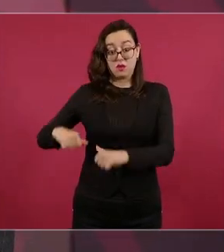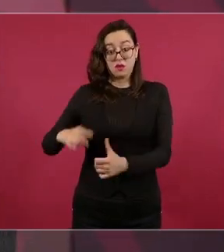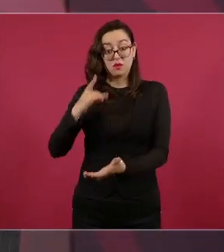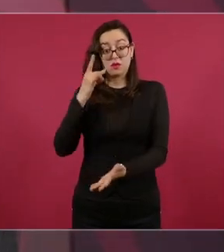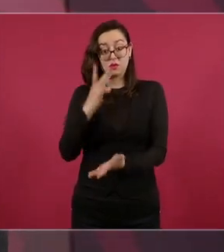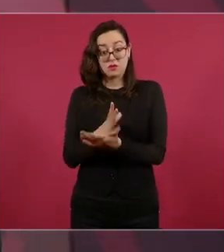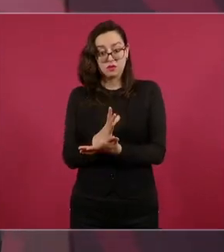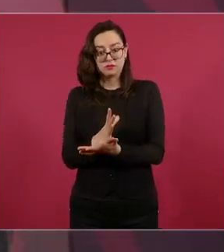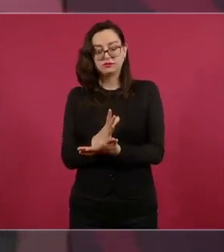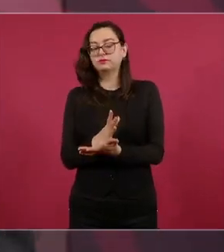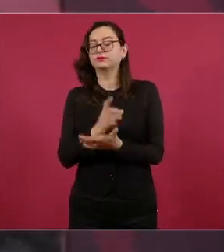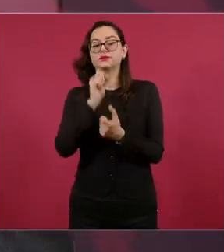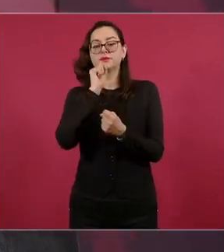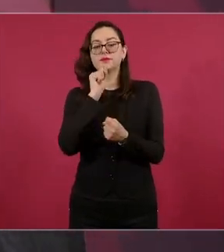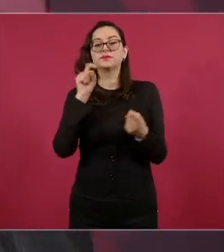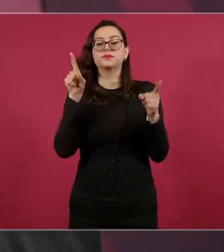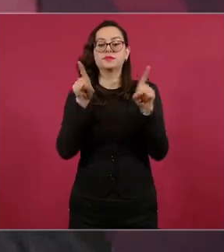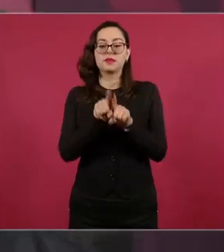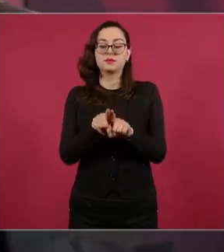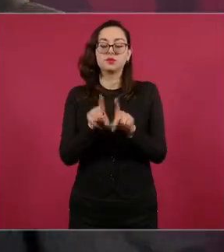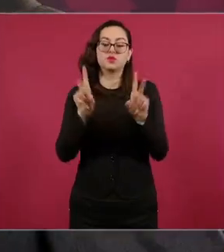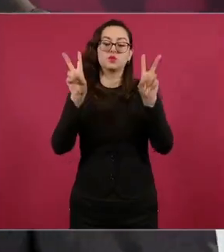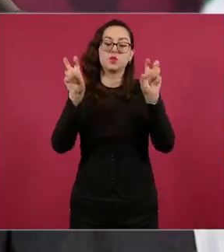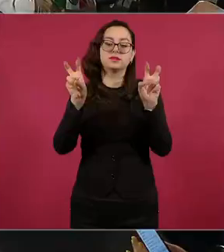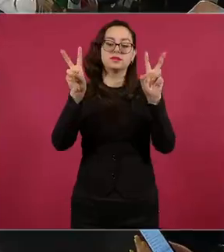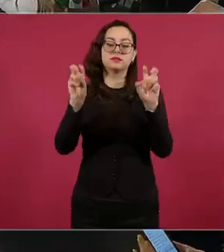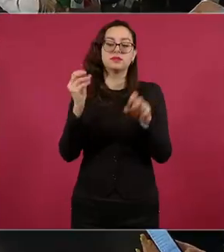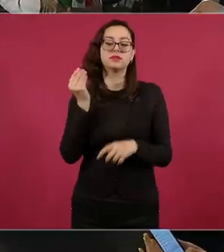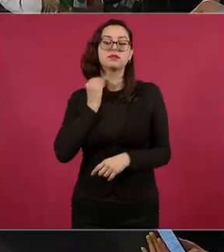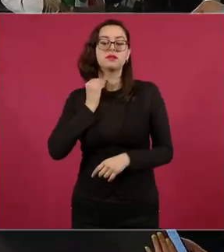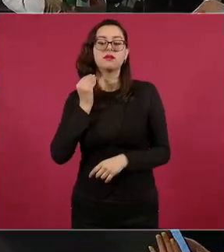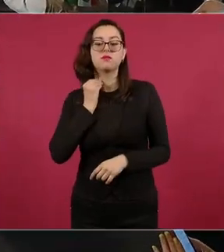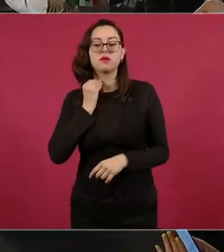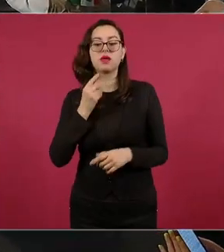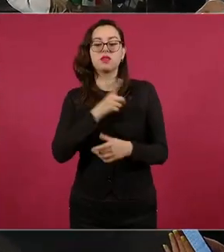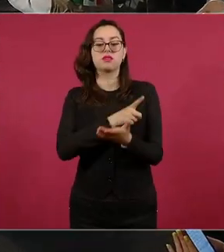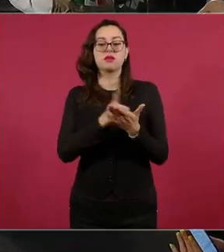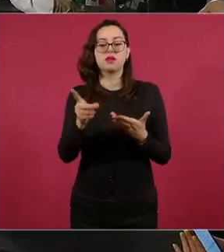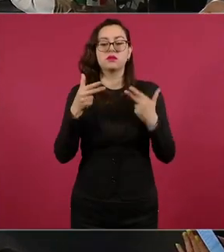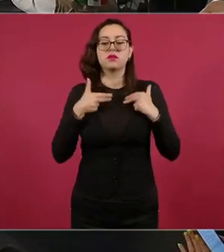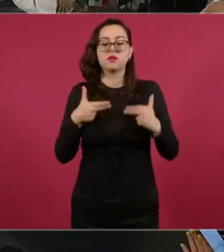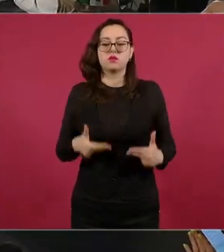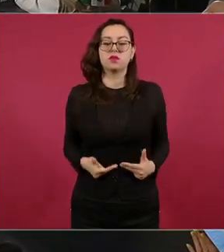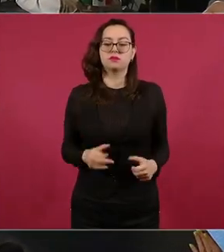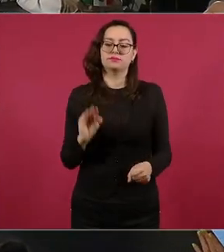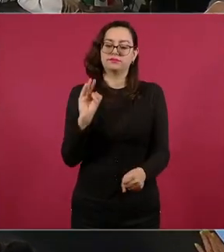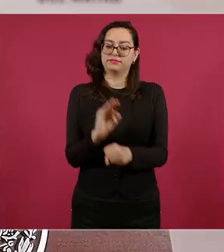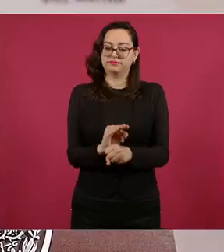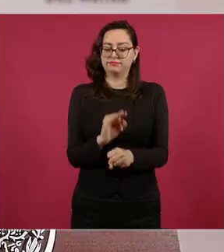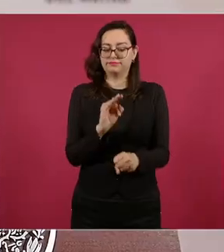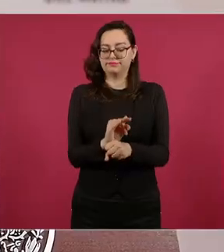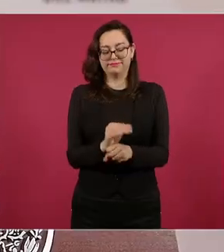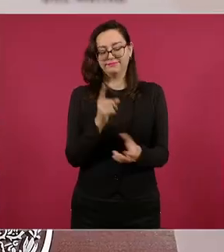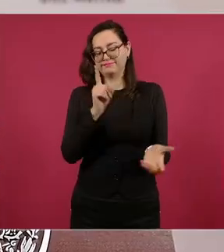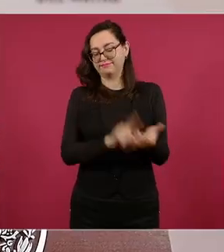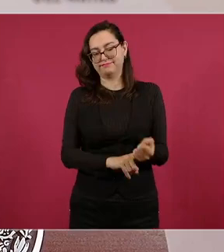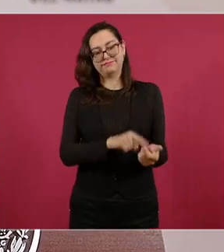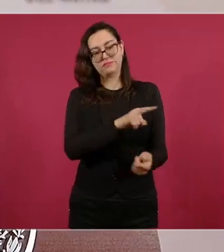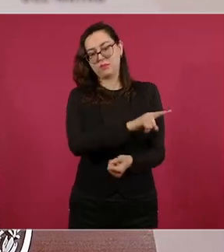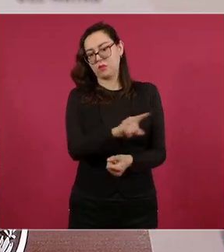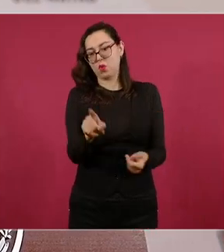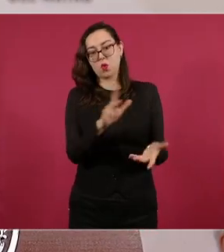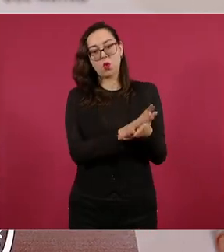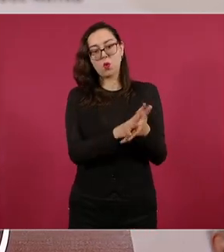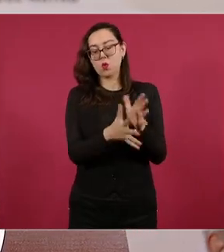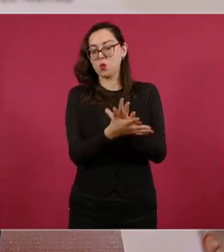sino también de los supuestos defensores de derechos humanos y de los abogados. Porque en esto